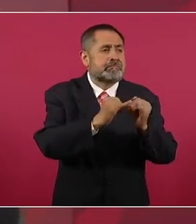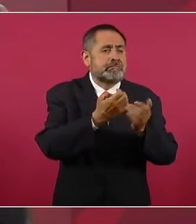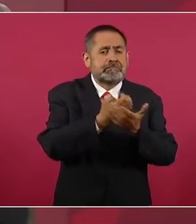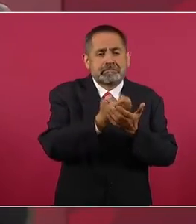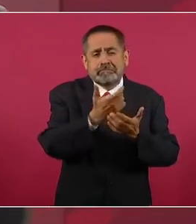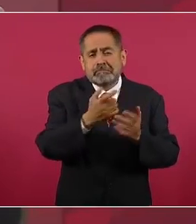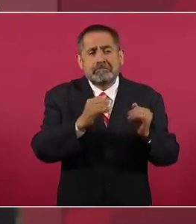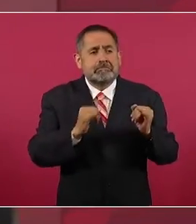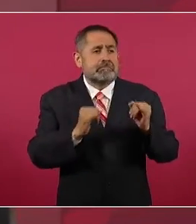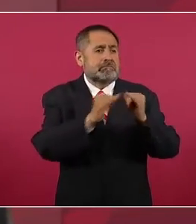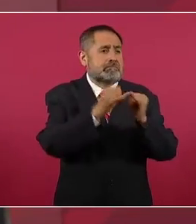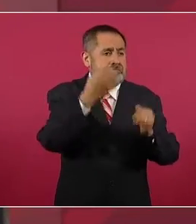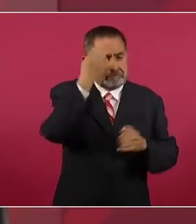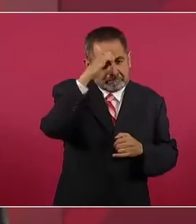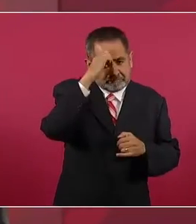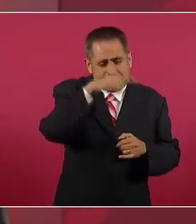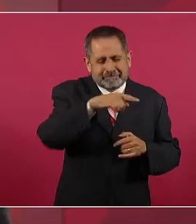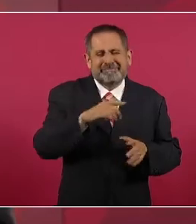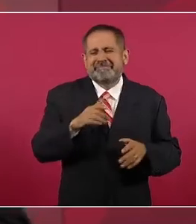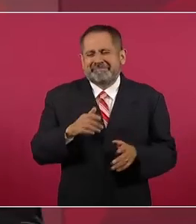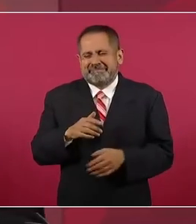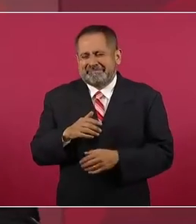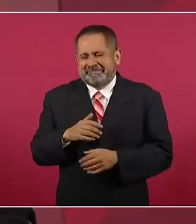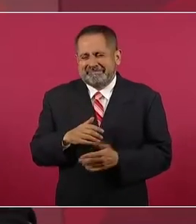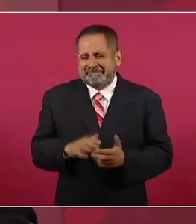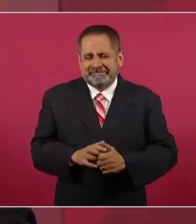Economía o de expertos del sector privado,